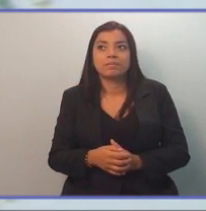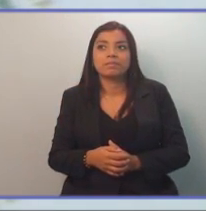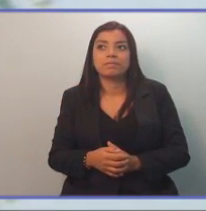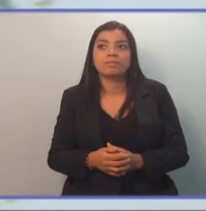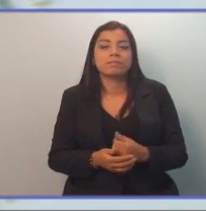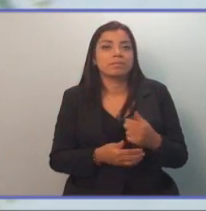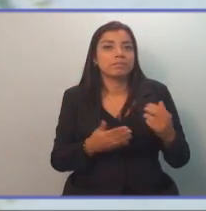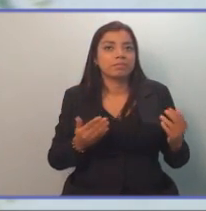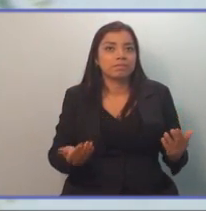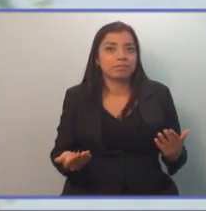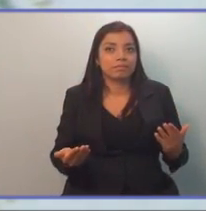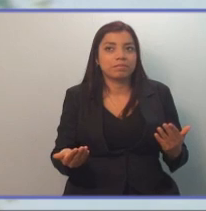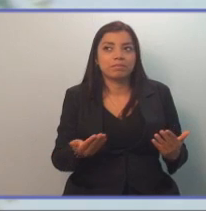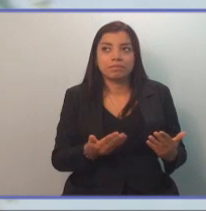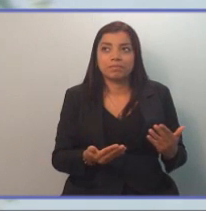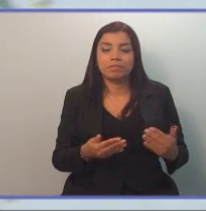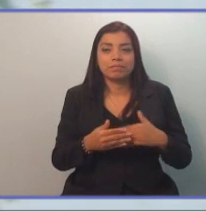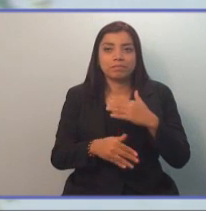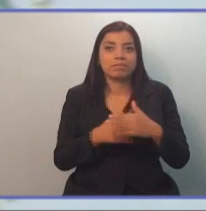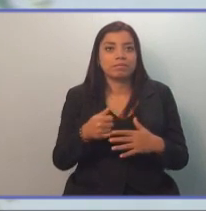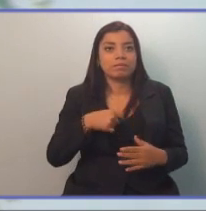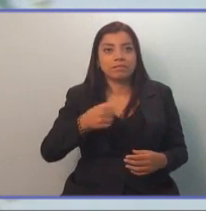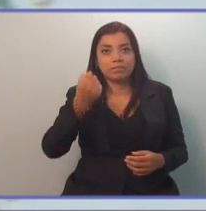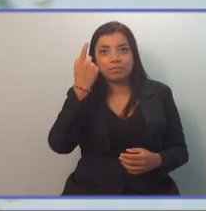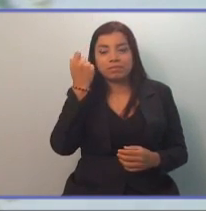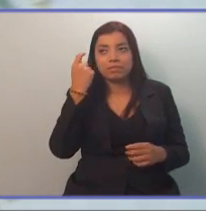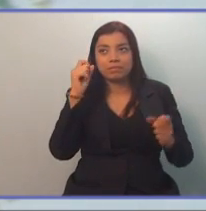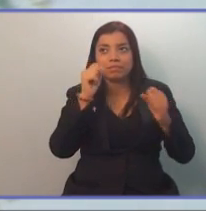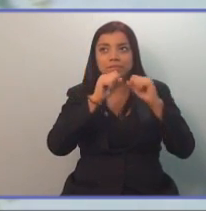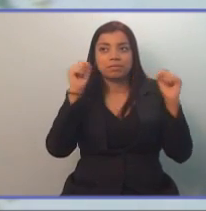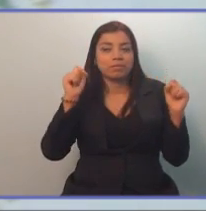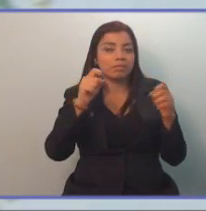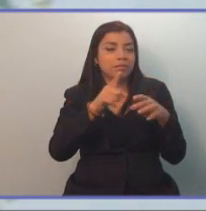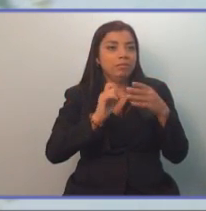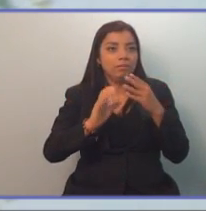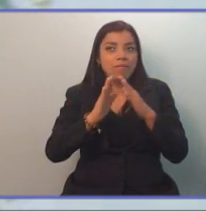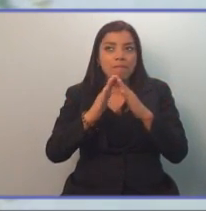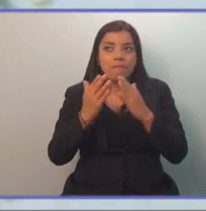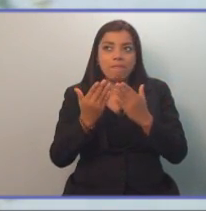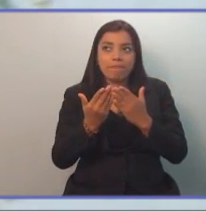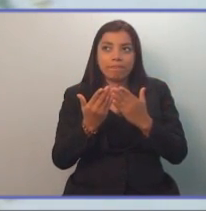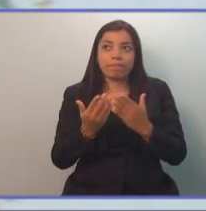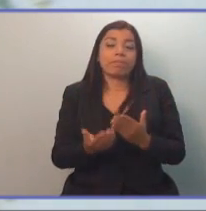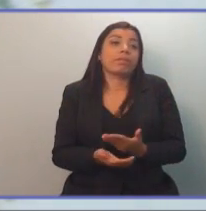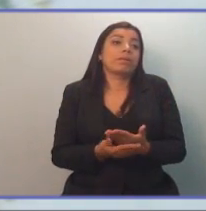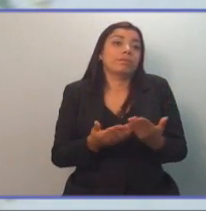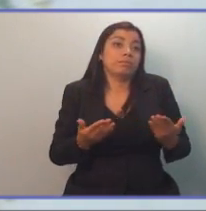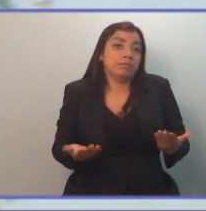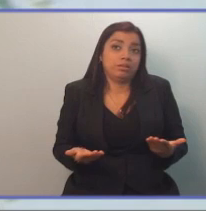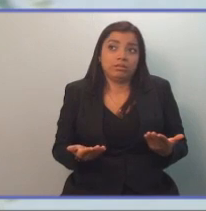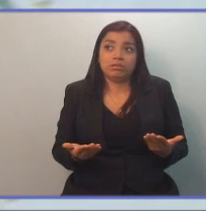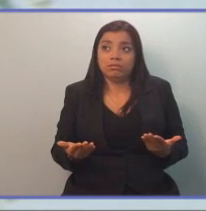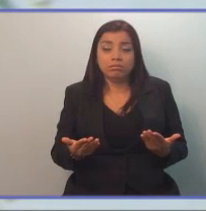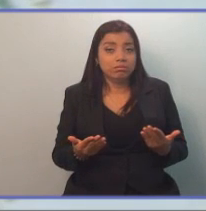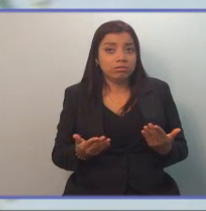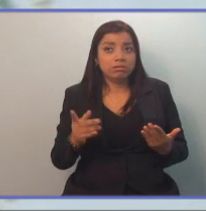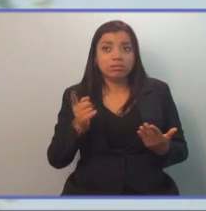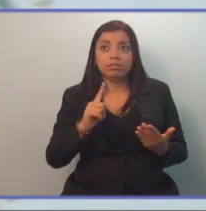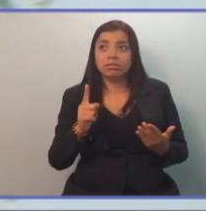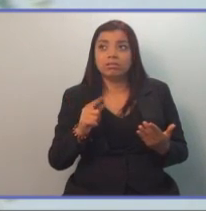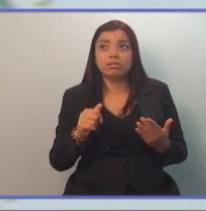hacer una interpretación sistematizadora de la Constitución, pero no irrogarse,